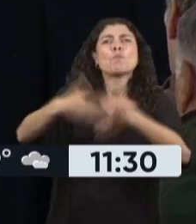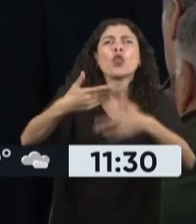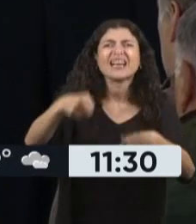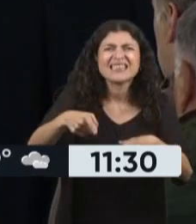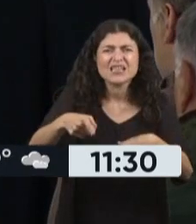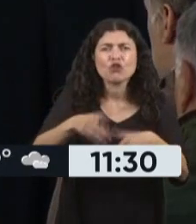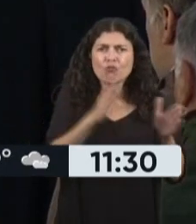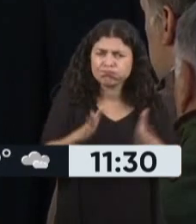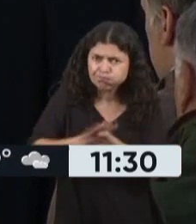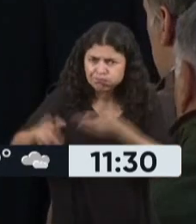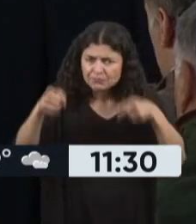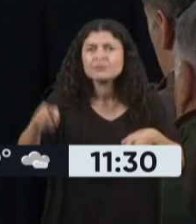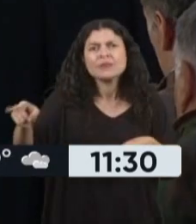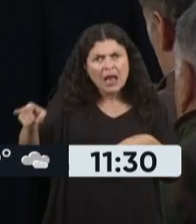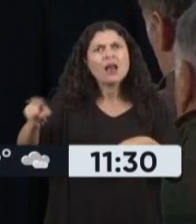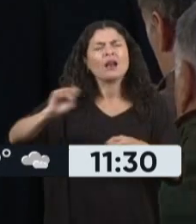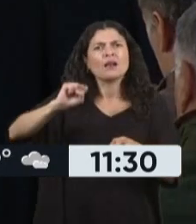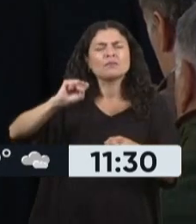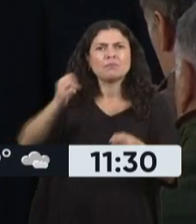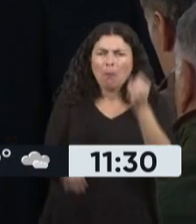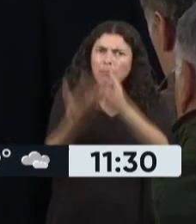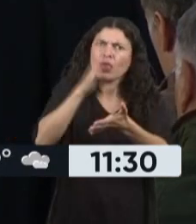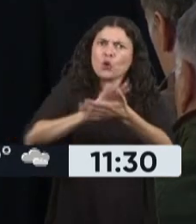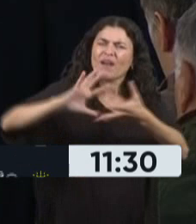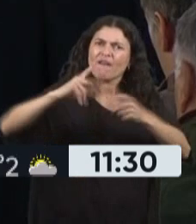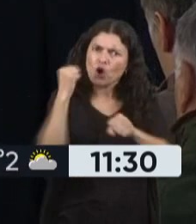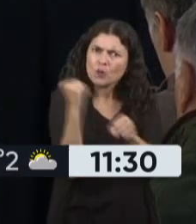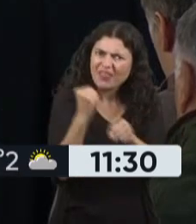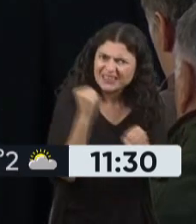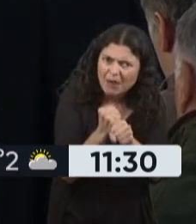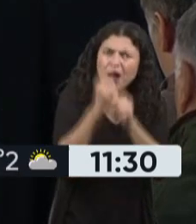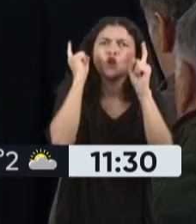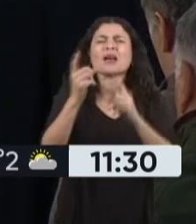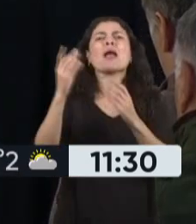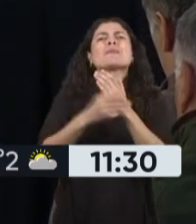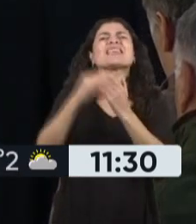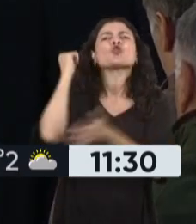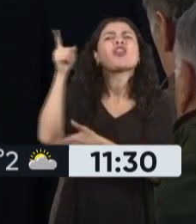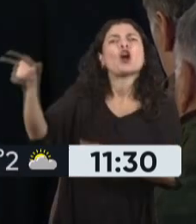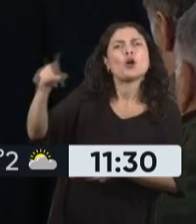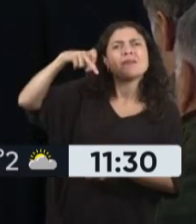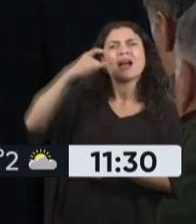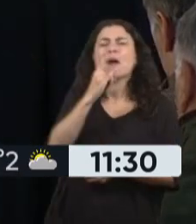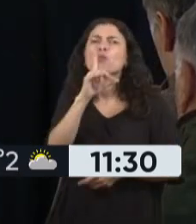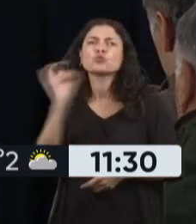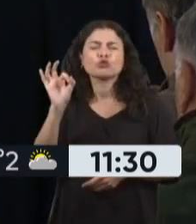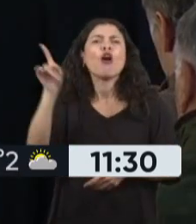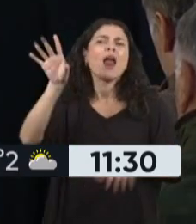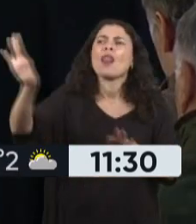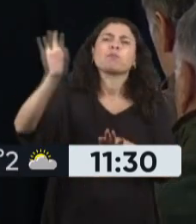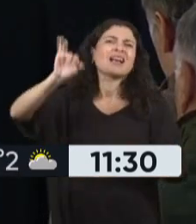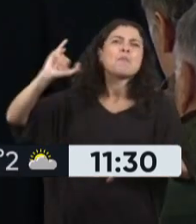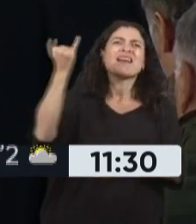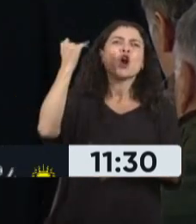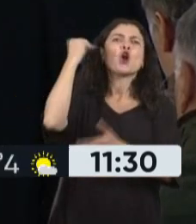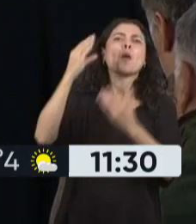un modelo de exportación en materia de desregulación. Toto Caputo fue elegido el mejor ministro de Economía del mundo.